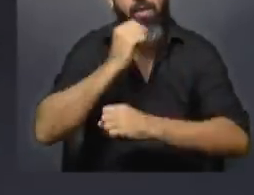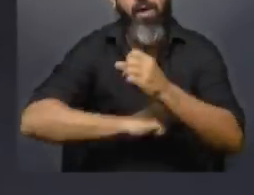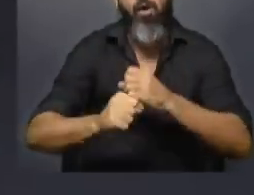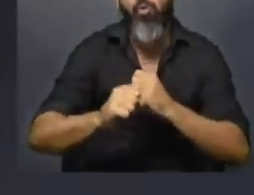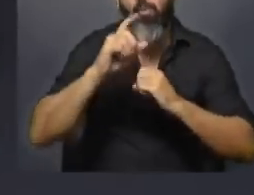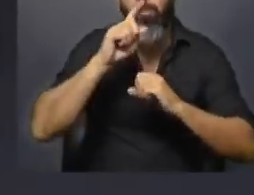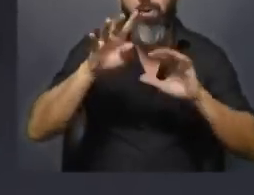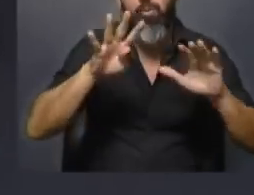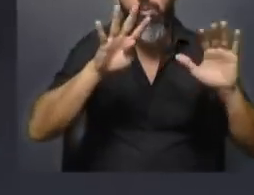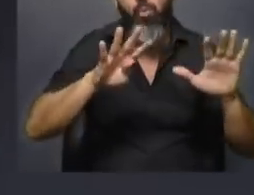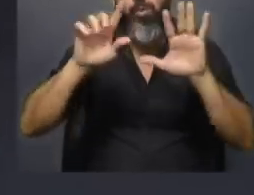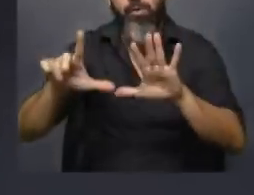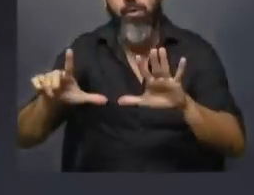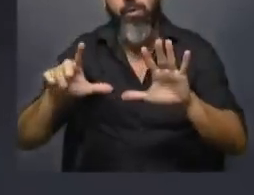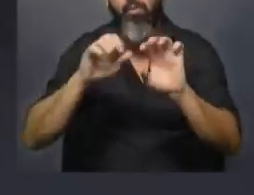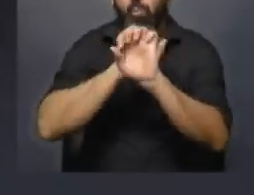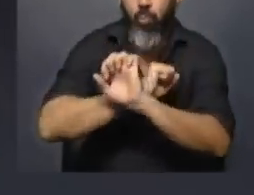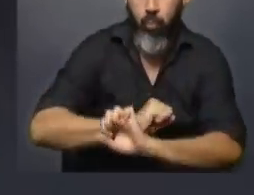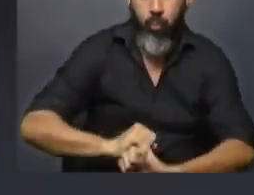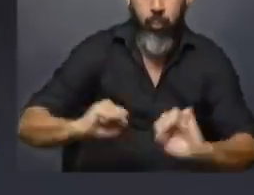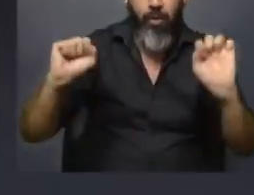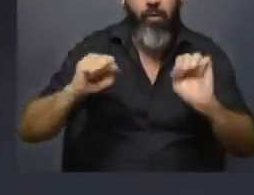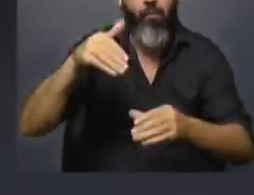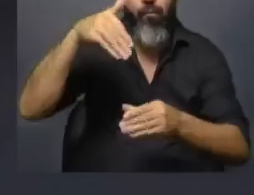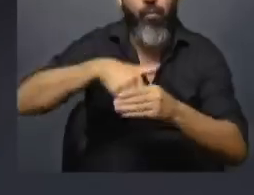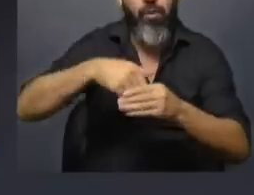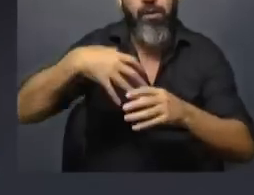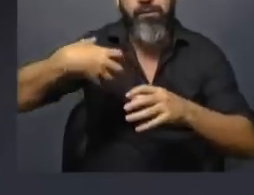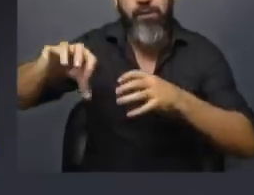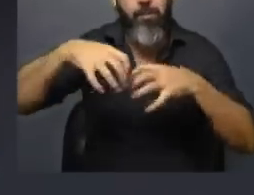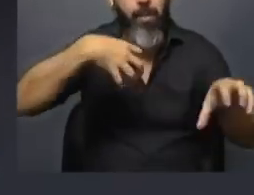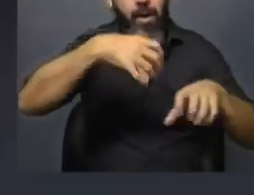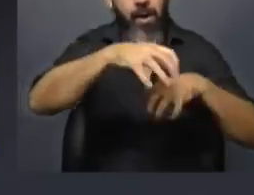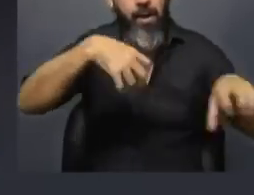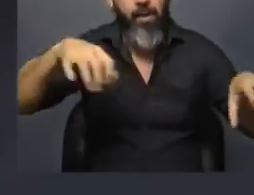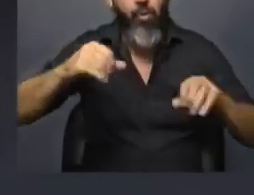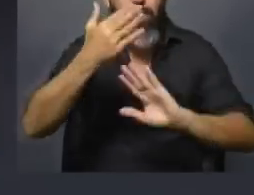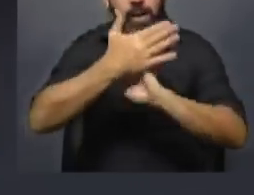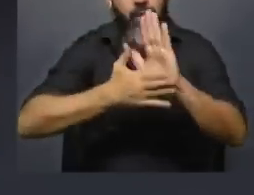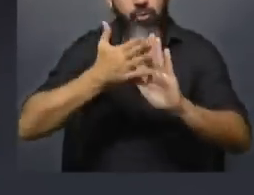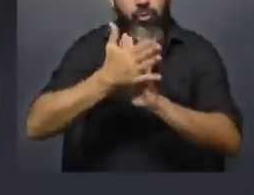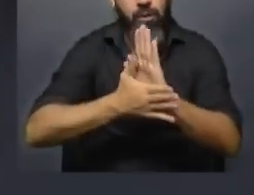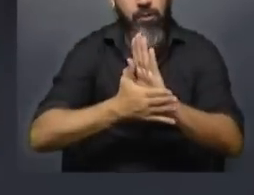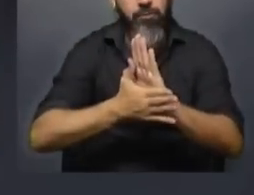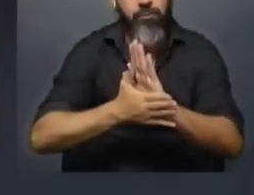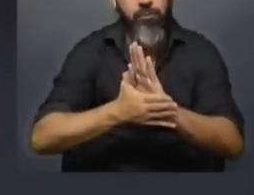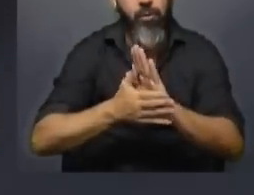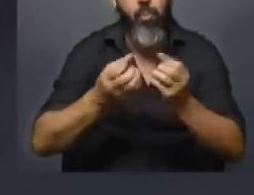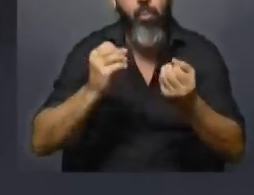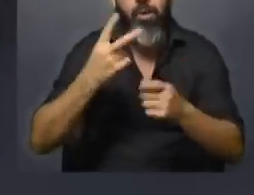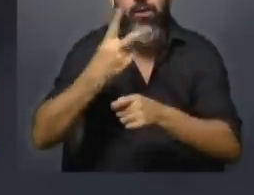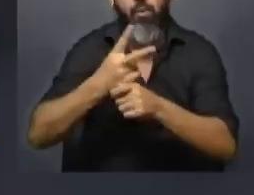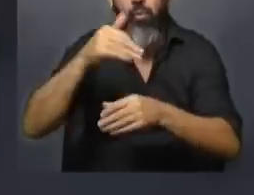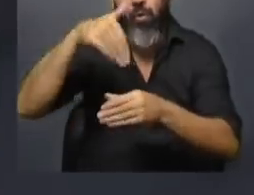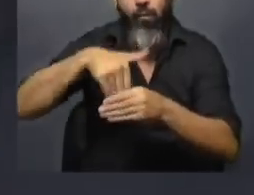tiene mecanismos que nos permiten votar separado en lo nacional porque eso es corregido en la segunda